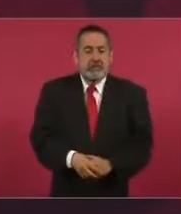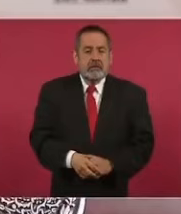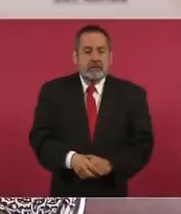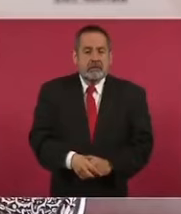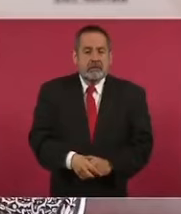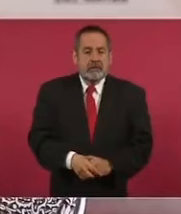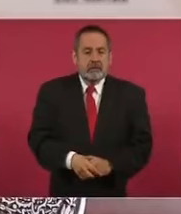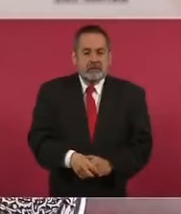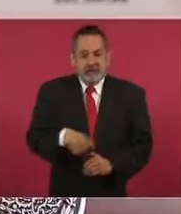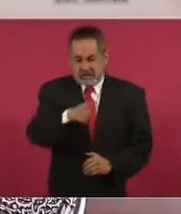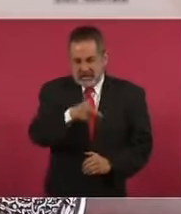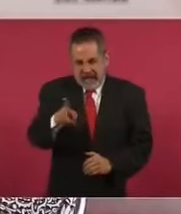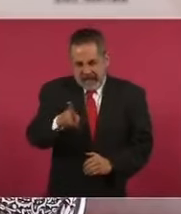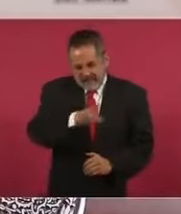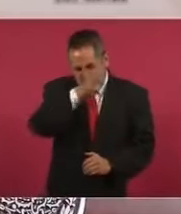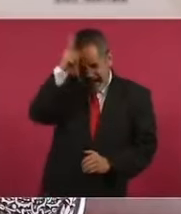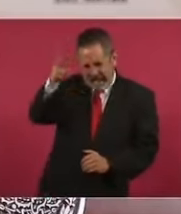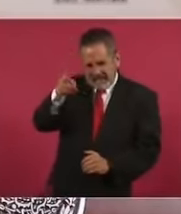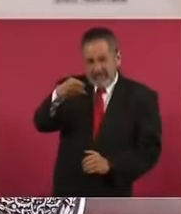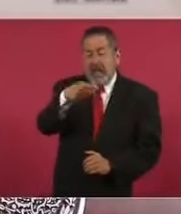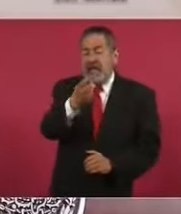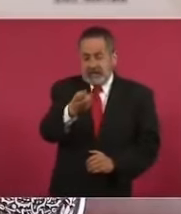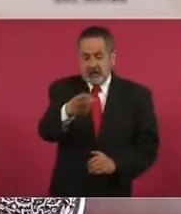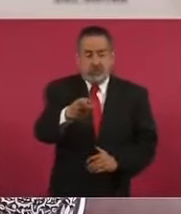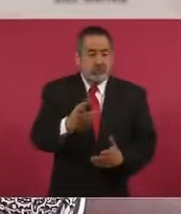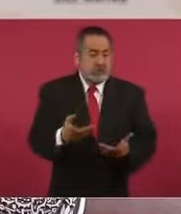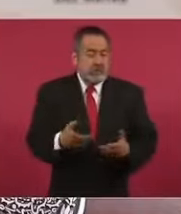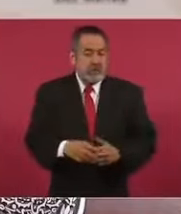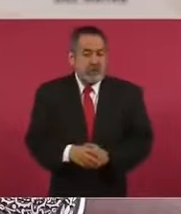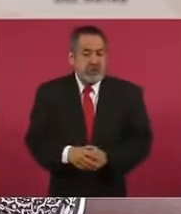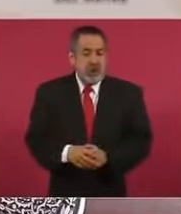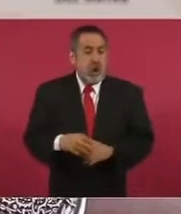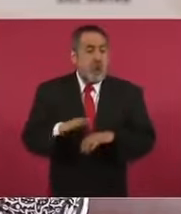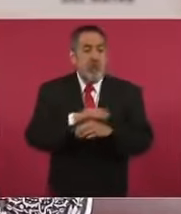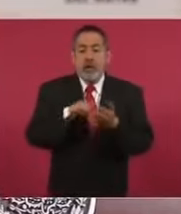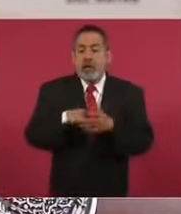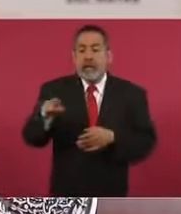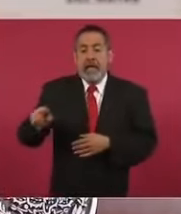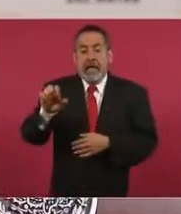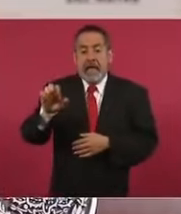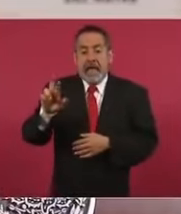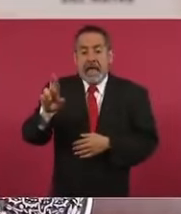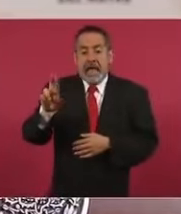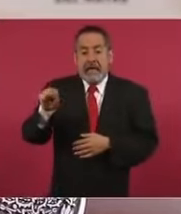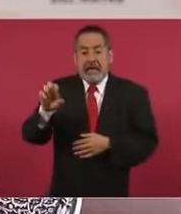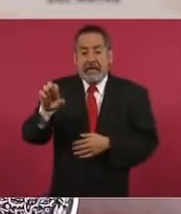Fue una venganza. Porque Ernestina Godoy